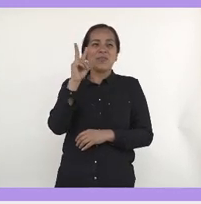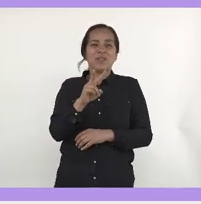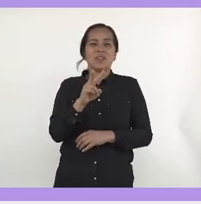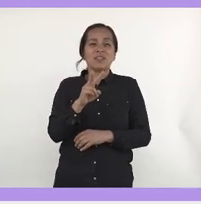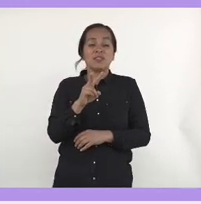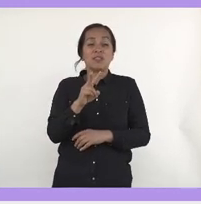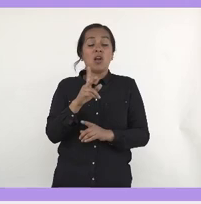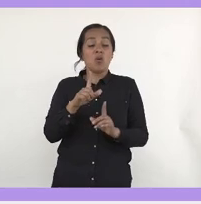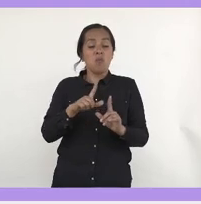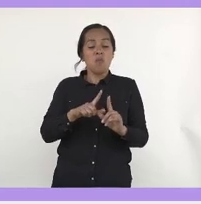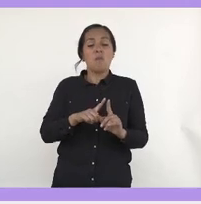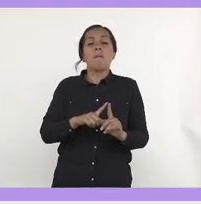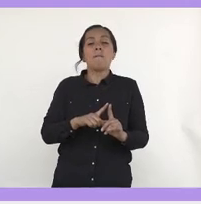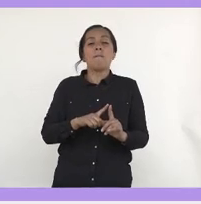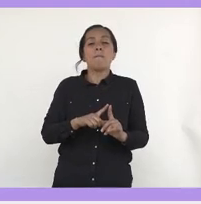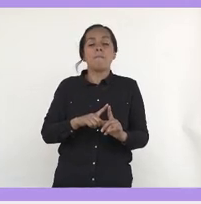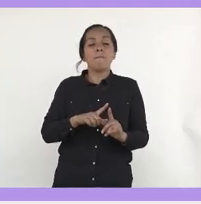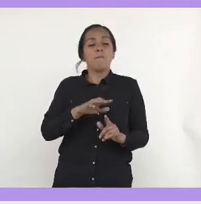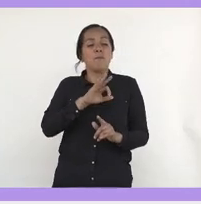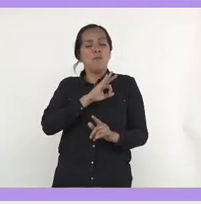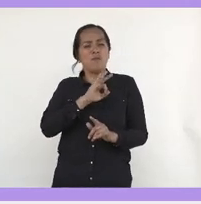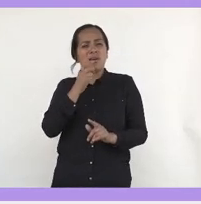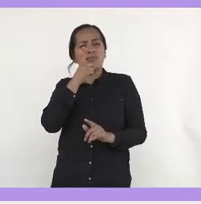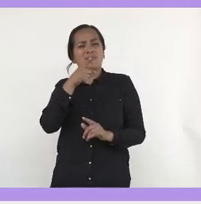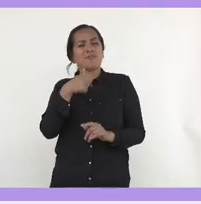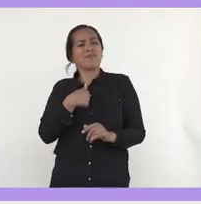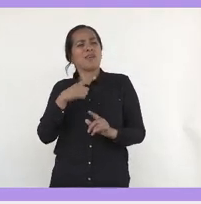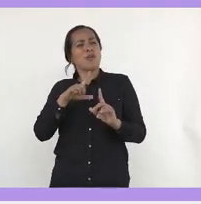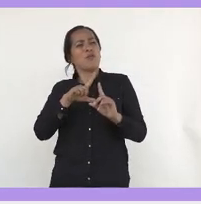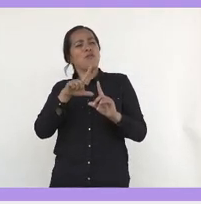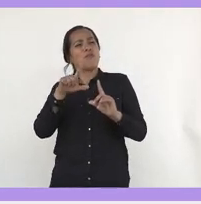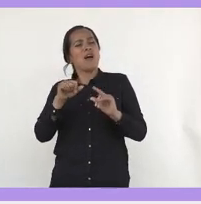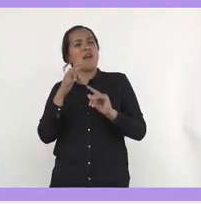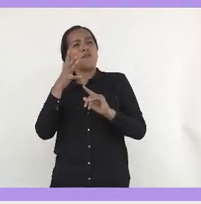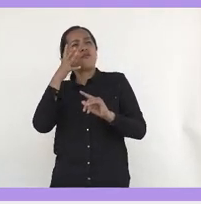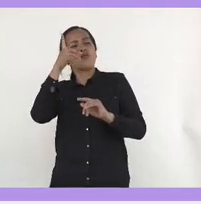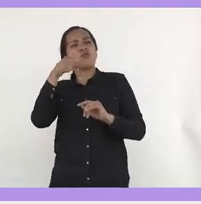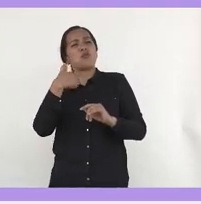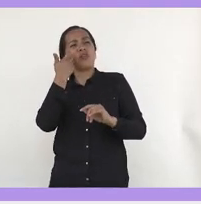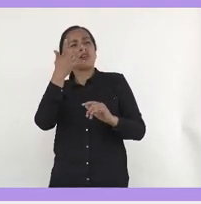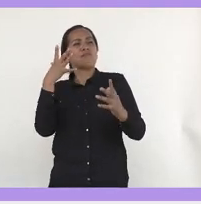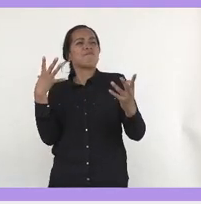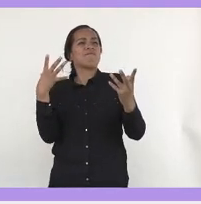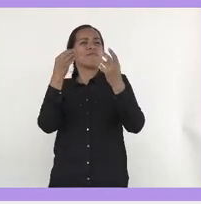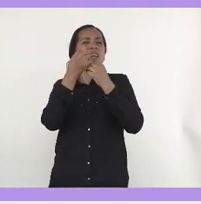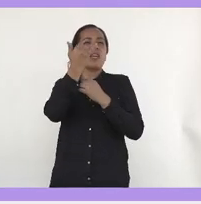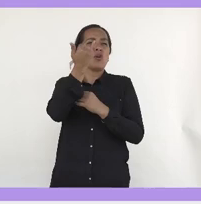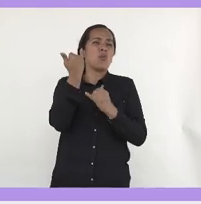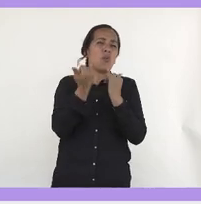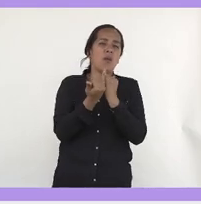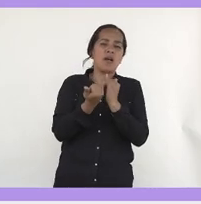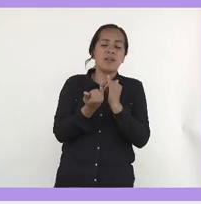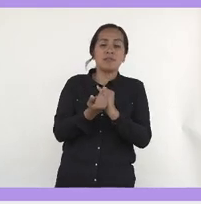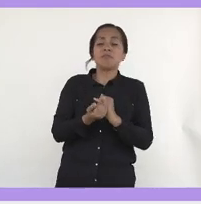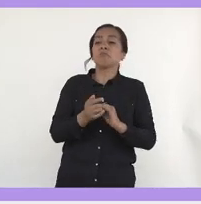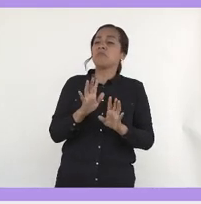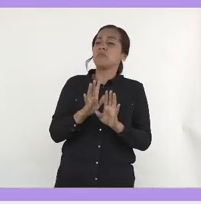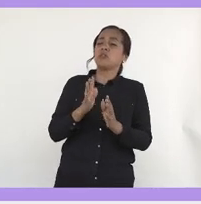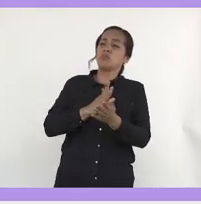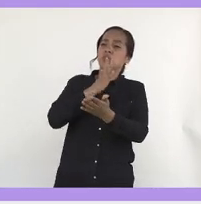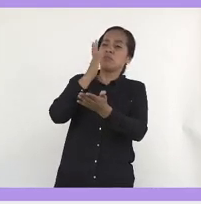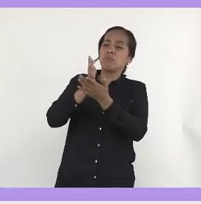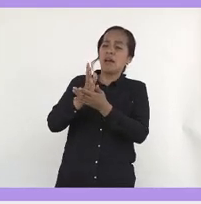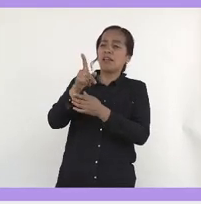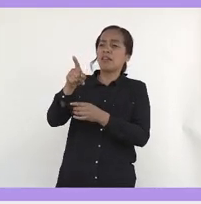muchísimo Pueden decir yo quiero ir ahí y entonces vaya y toque la puerta del club que quiera y